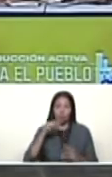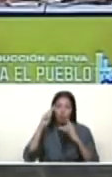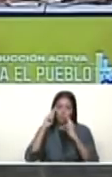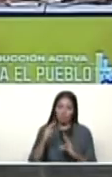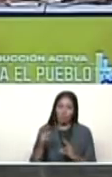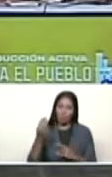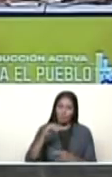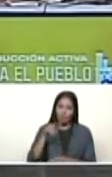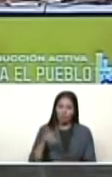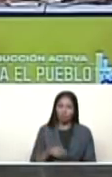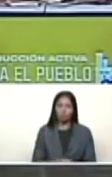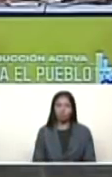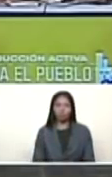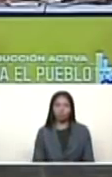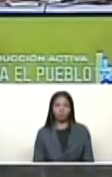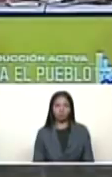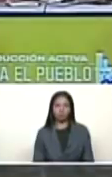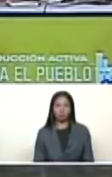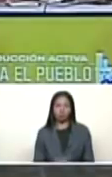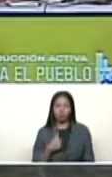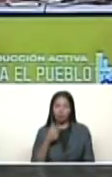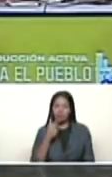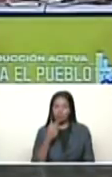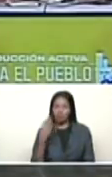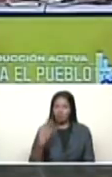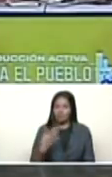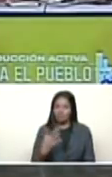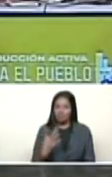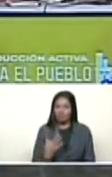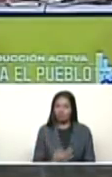esa prudencia. Y yo hablo con la verdad.